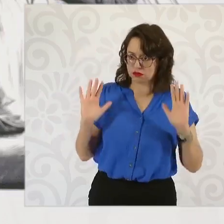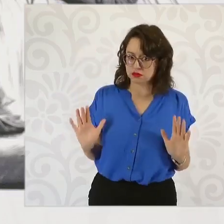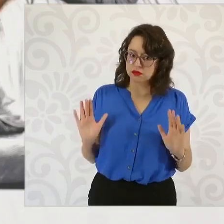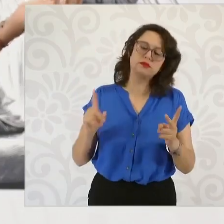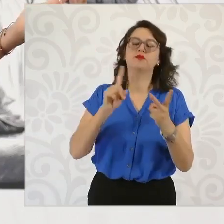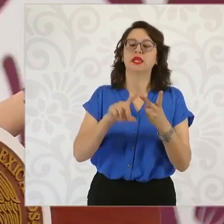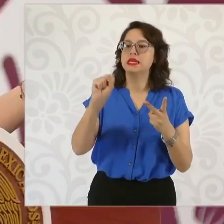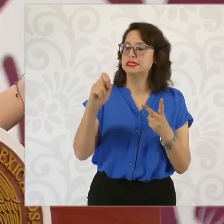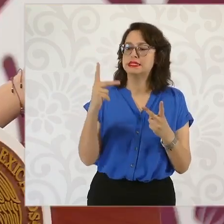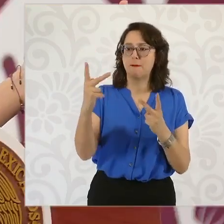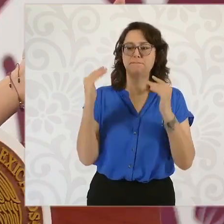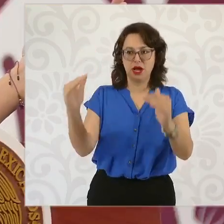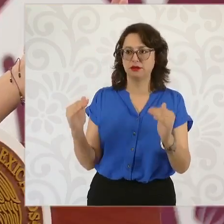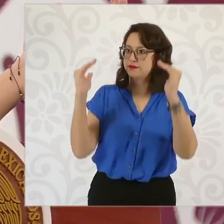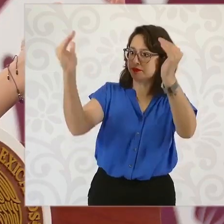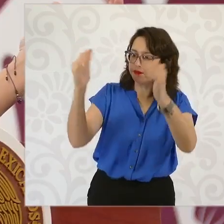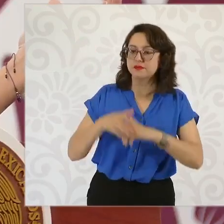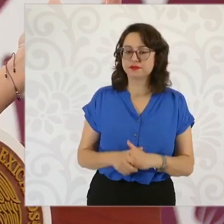el secretario de Educación Pública,